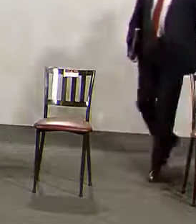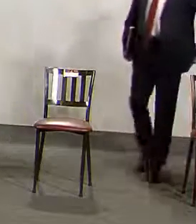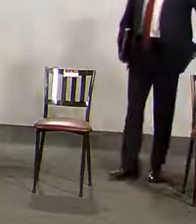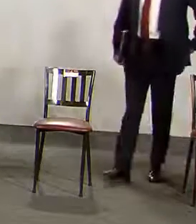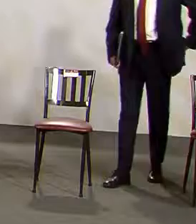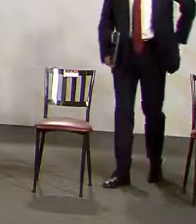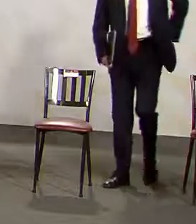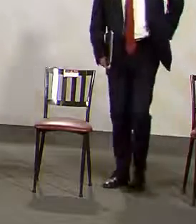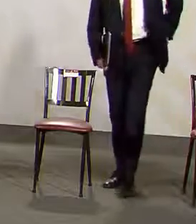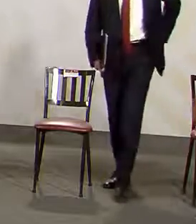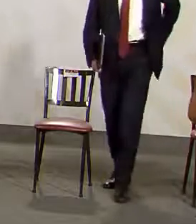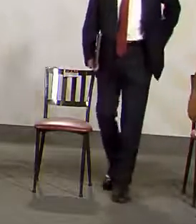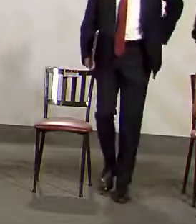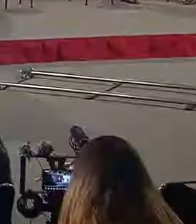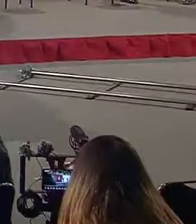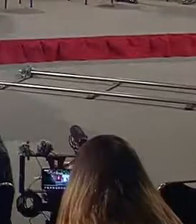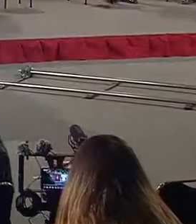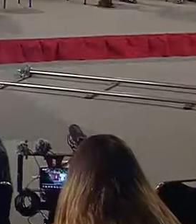Ánimo.